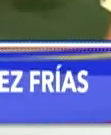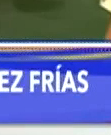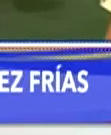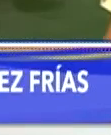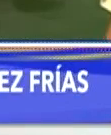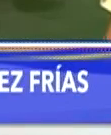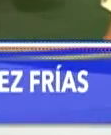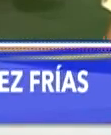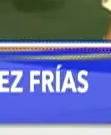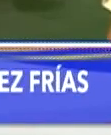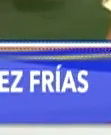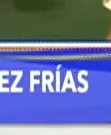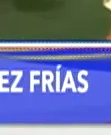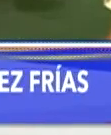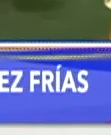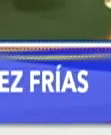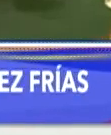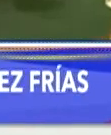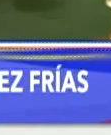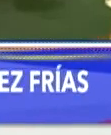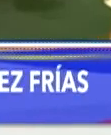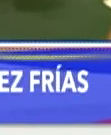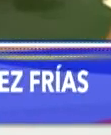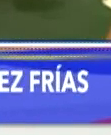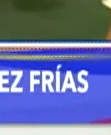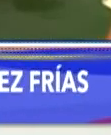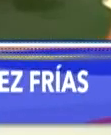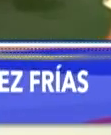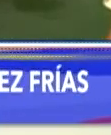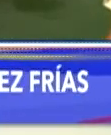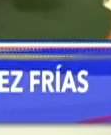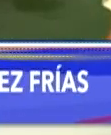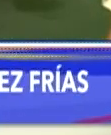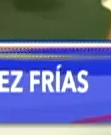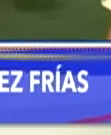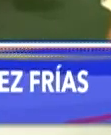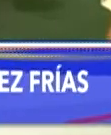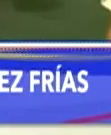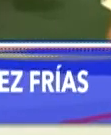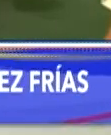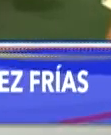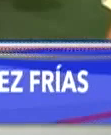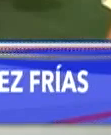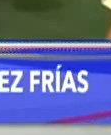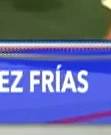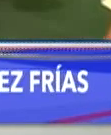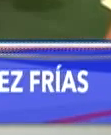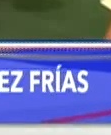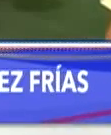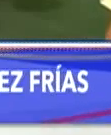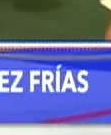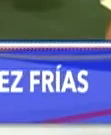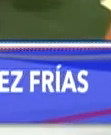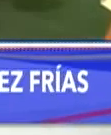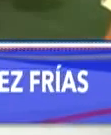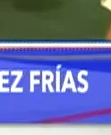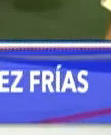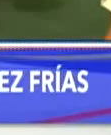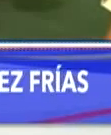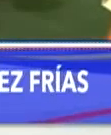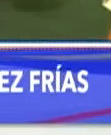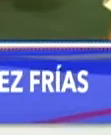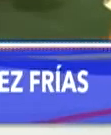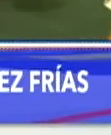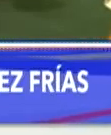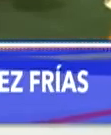ellos ni les paremos bola. Que siga la minoría alocada en su amargura. Los vamos a derrotar.